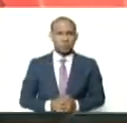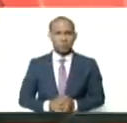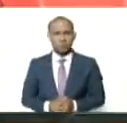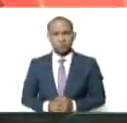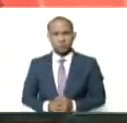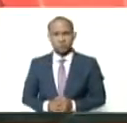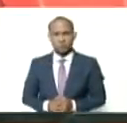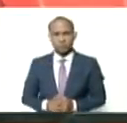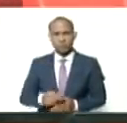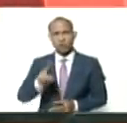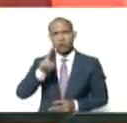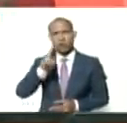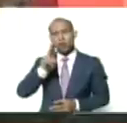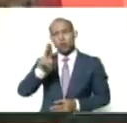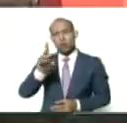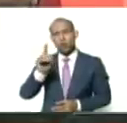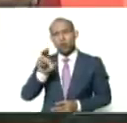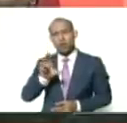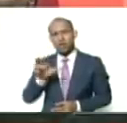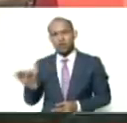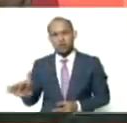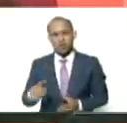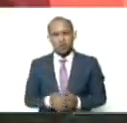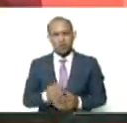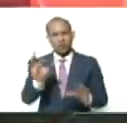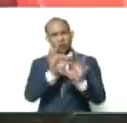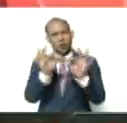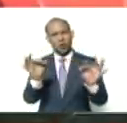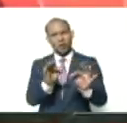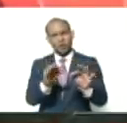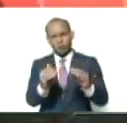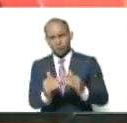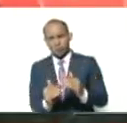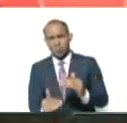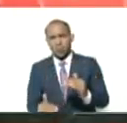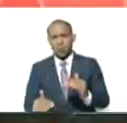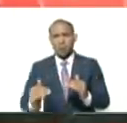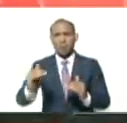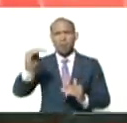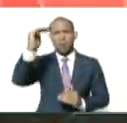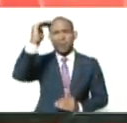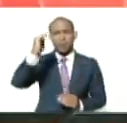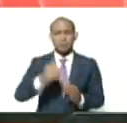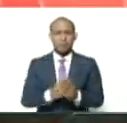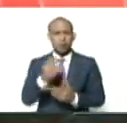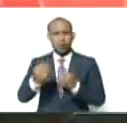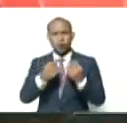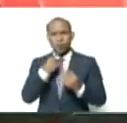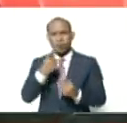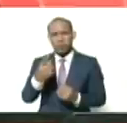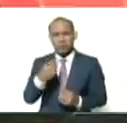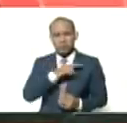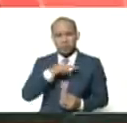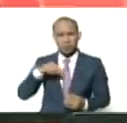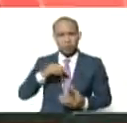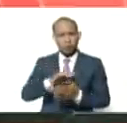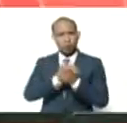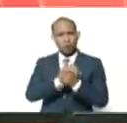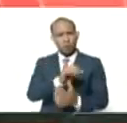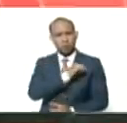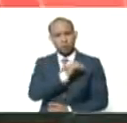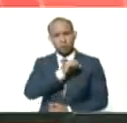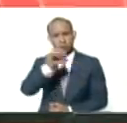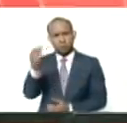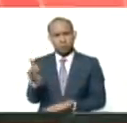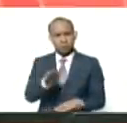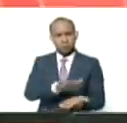a las VC, un método que venga de abajo hacia arriba, como decía nuestro amigo, compañero, que en paz